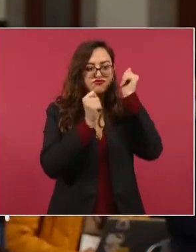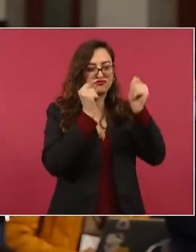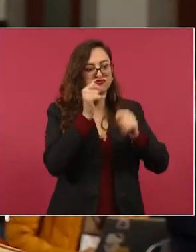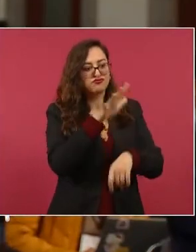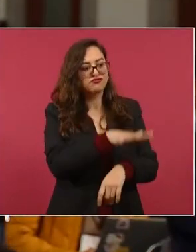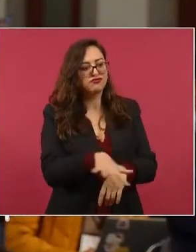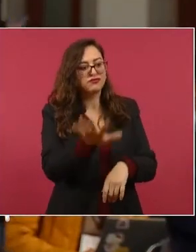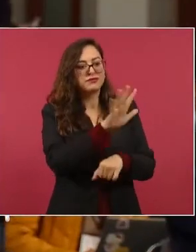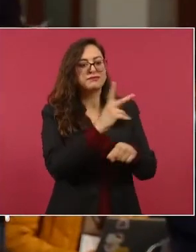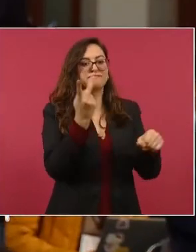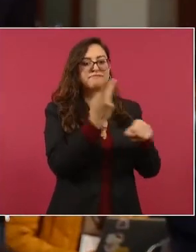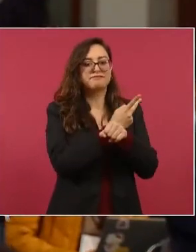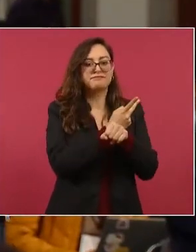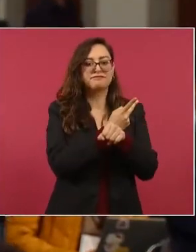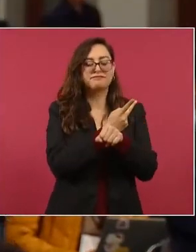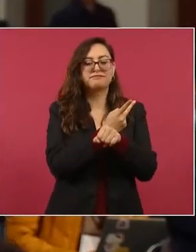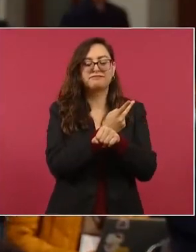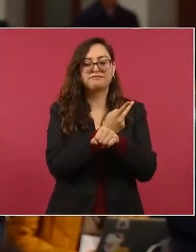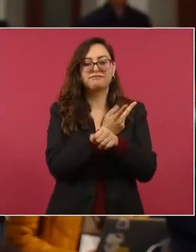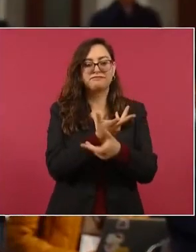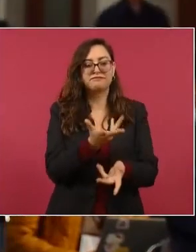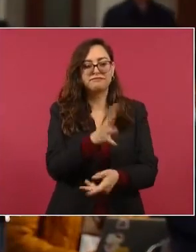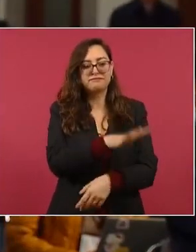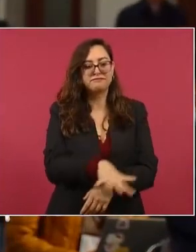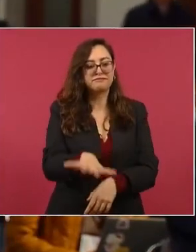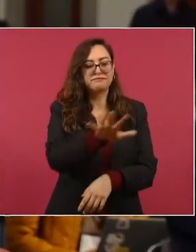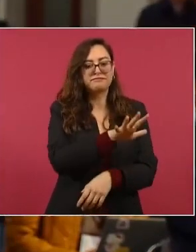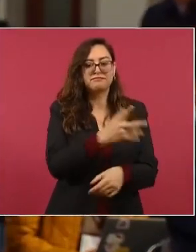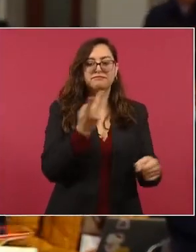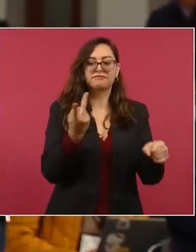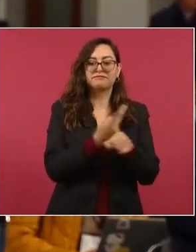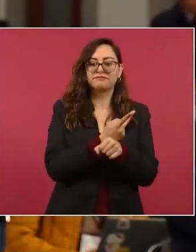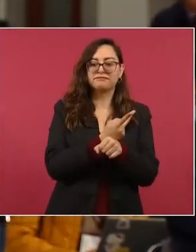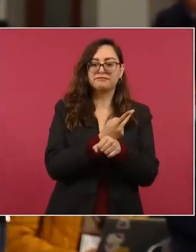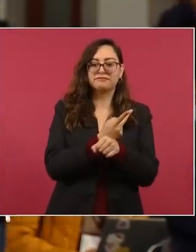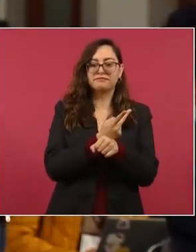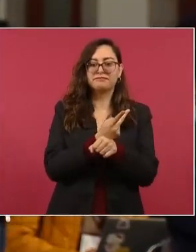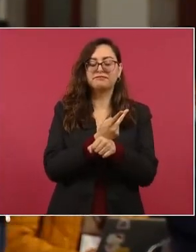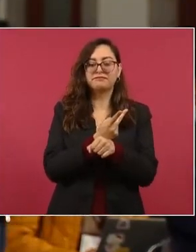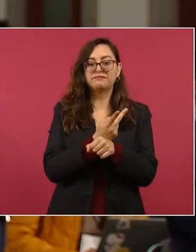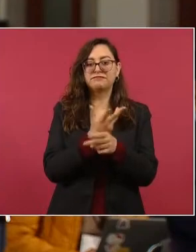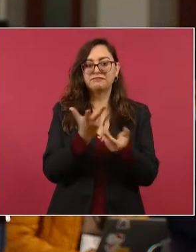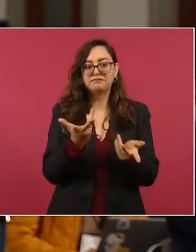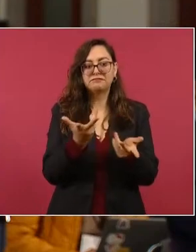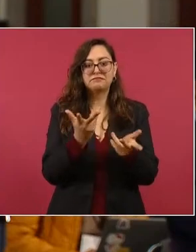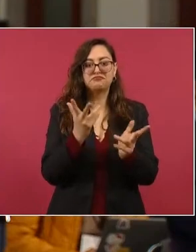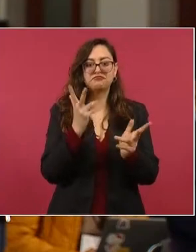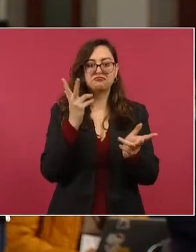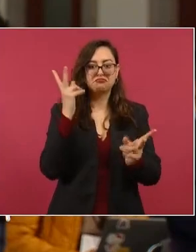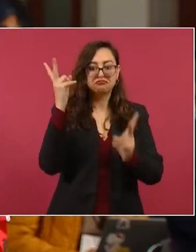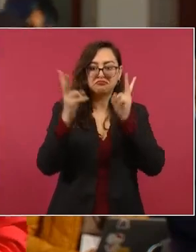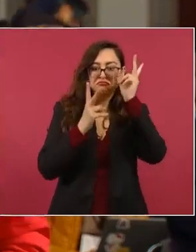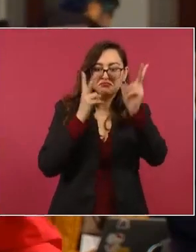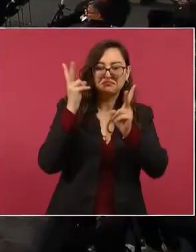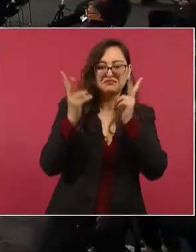de Puebla como un pueblo, pues que visite pueblos mágicos y demás, pues